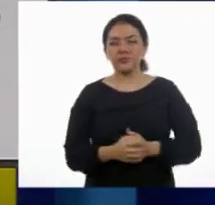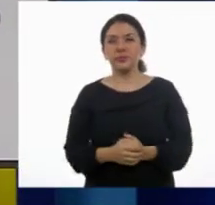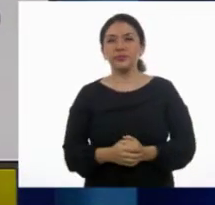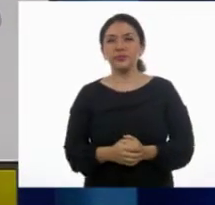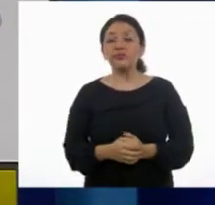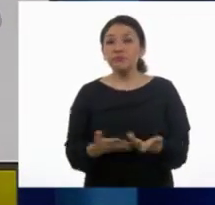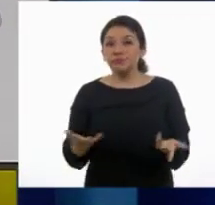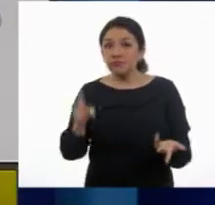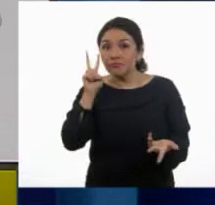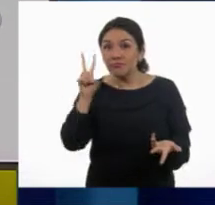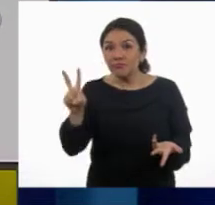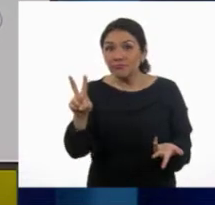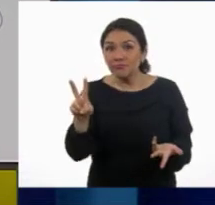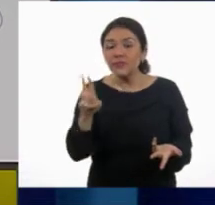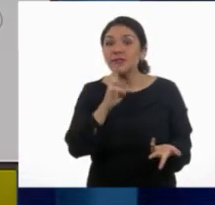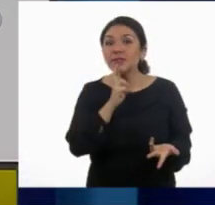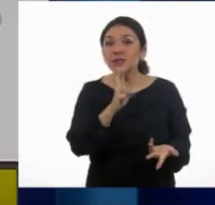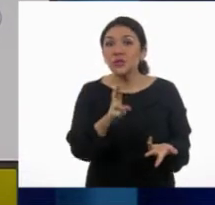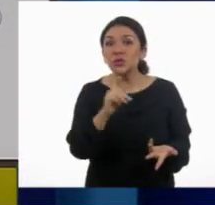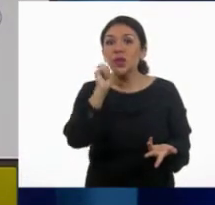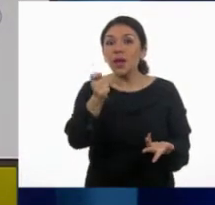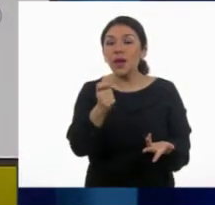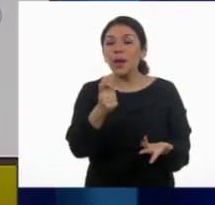recorremos. Entonces tenemos